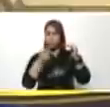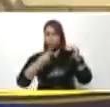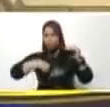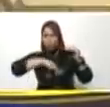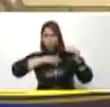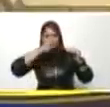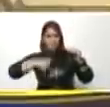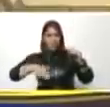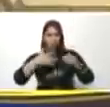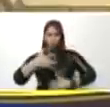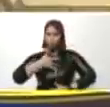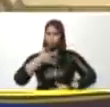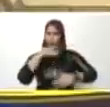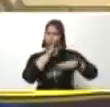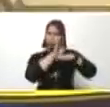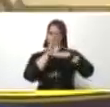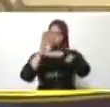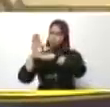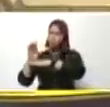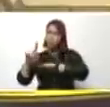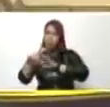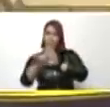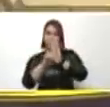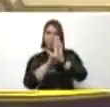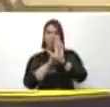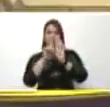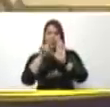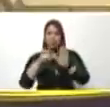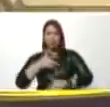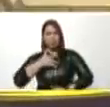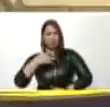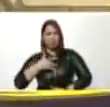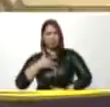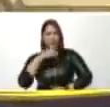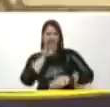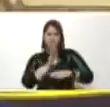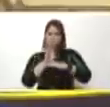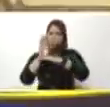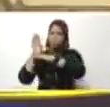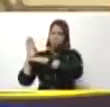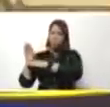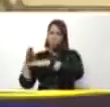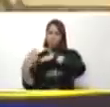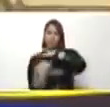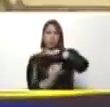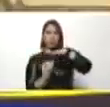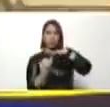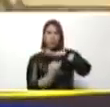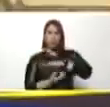se sienta protegido por las leyes, se sienta protegido por las instituciones